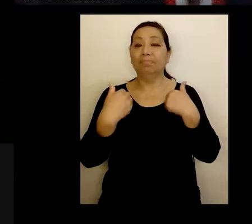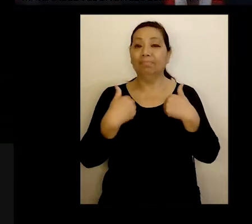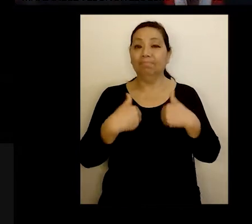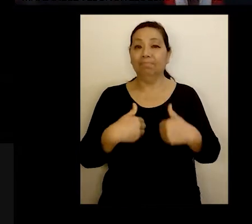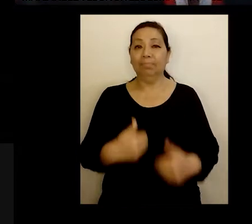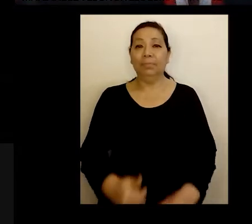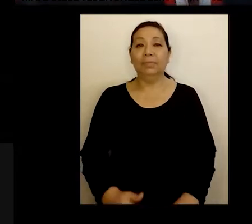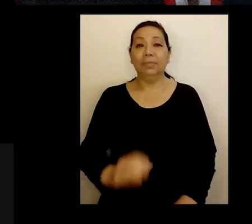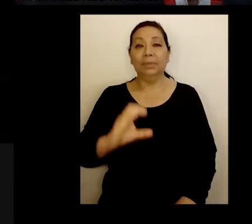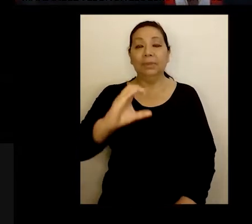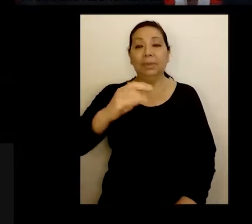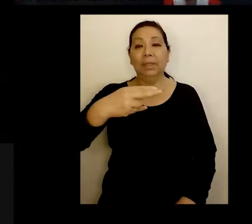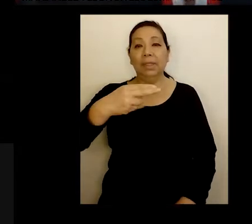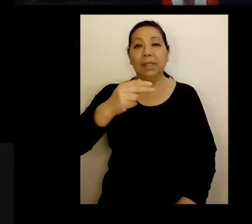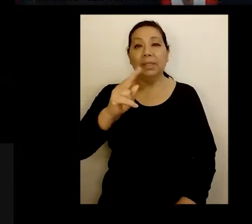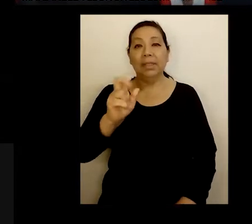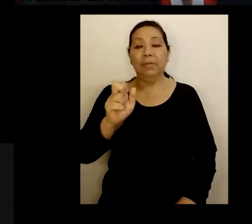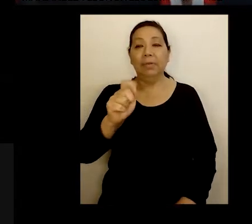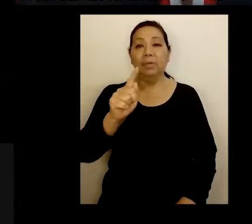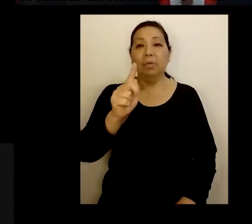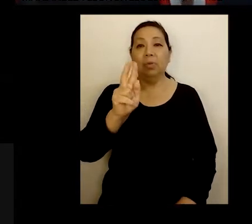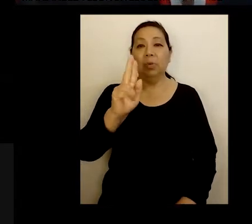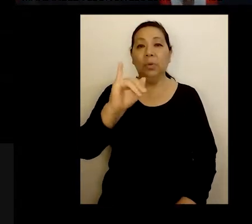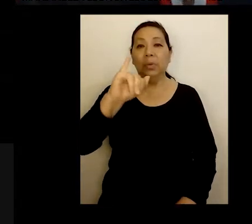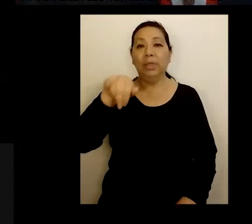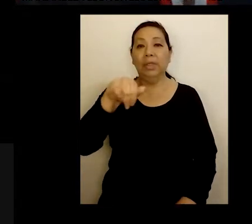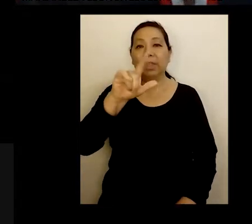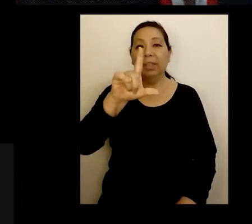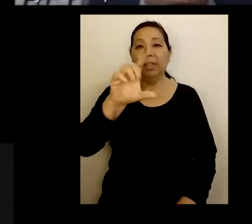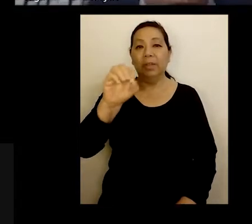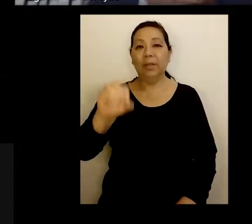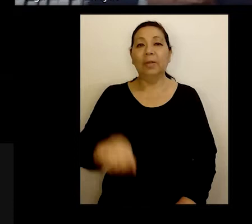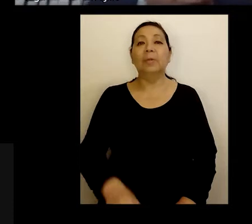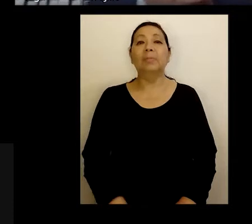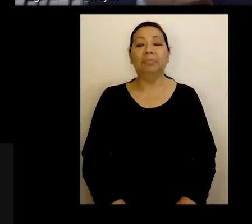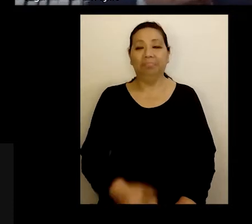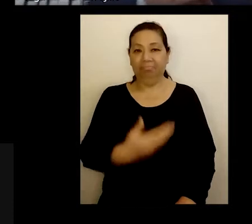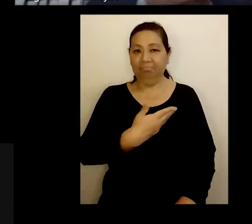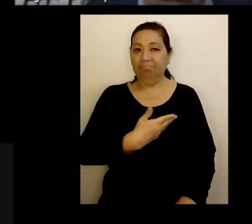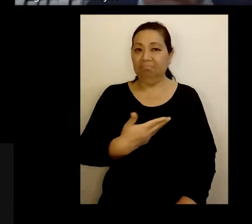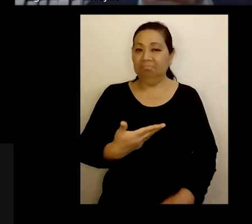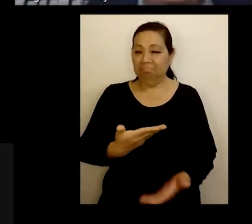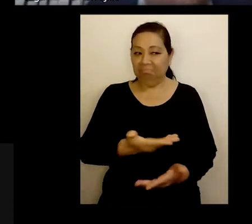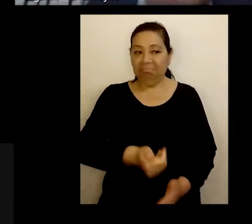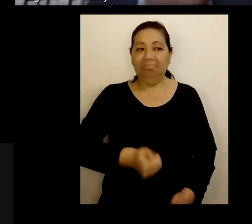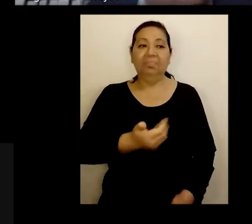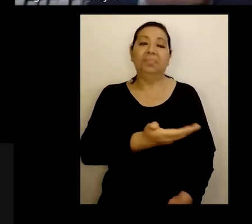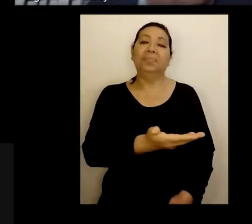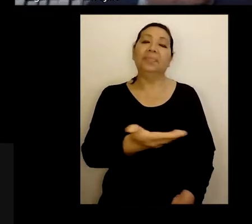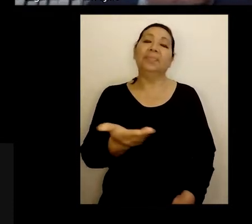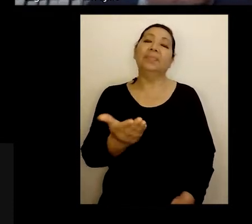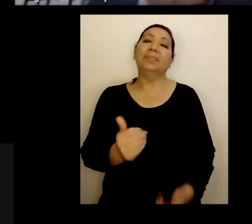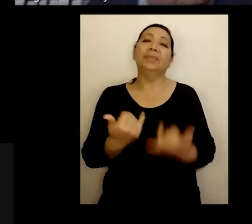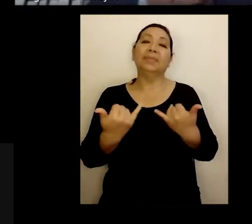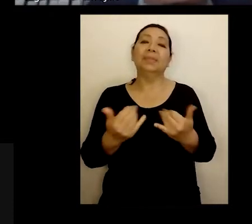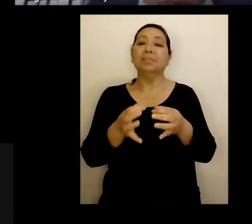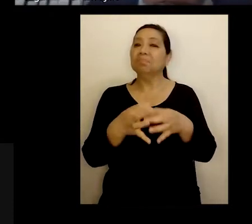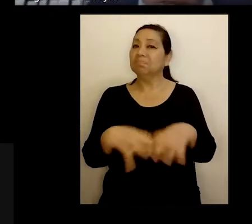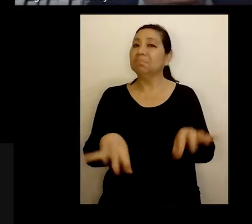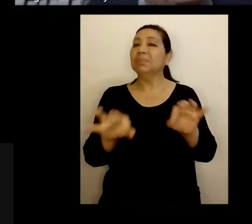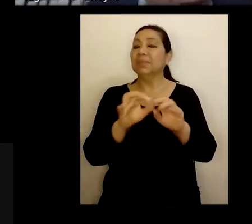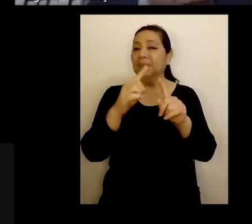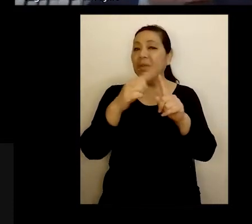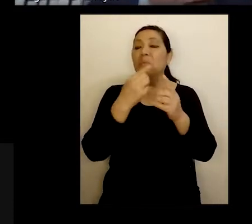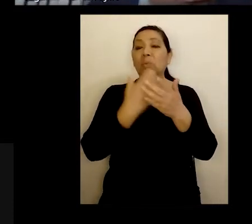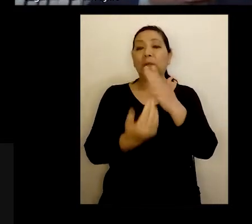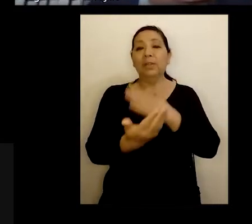Abogado Chávez Trujillo, ¿puede hacer uso de la palabra? Muchas gracias, señora presidenta, señores vocales de este ilustre